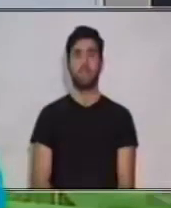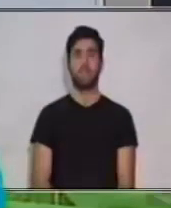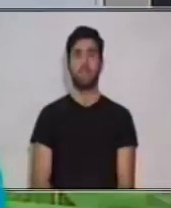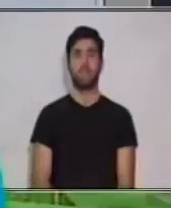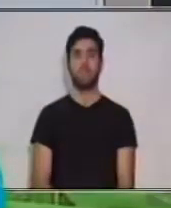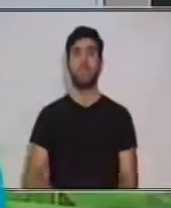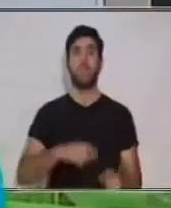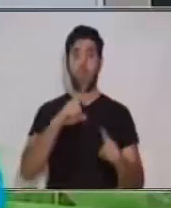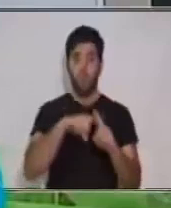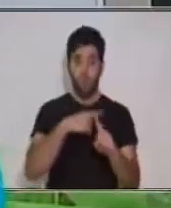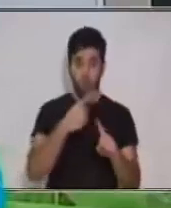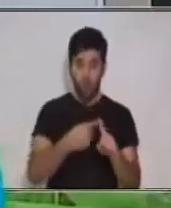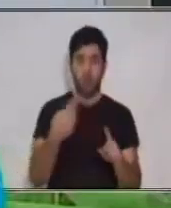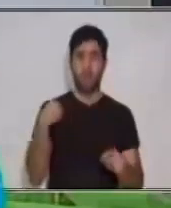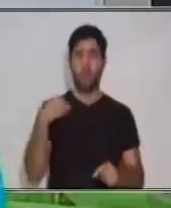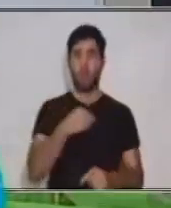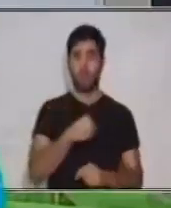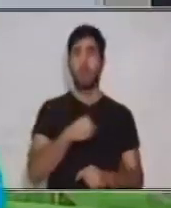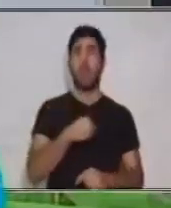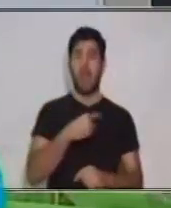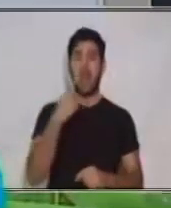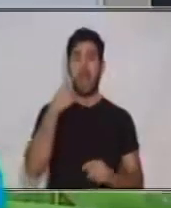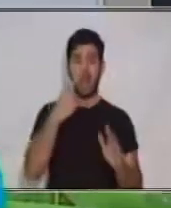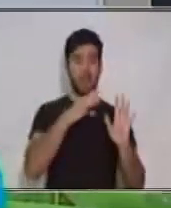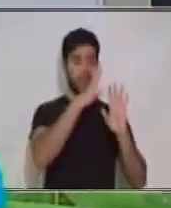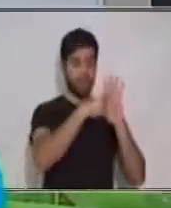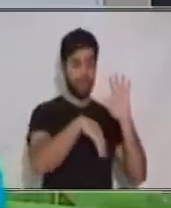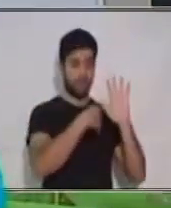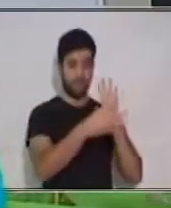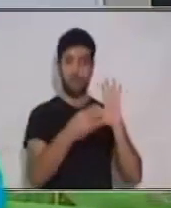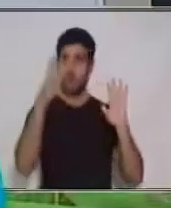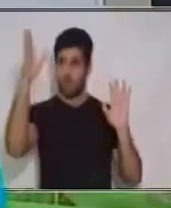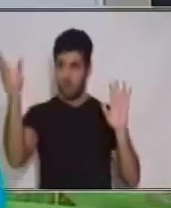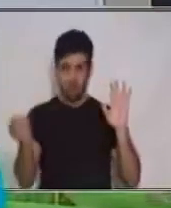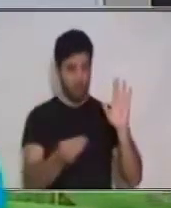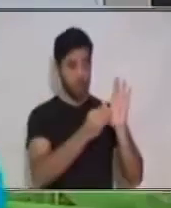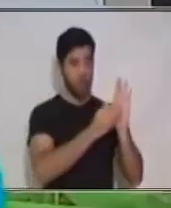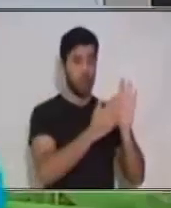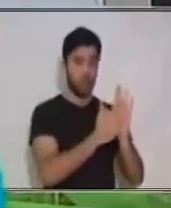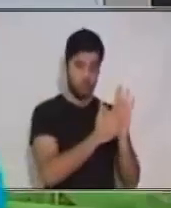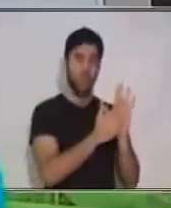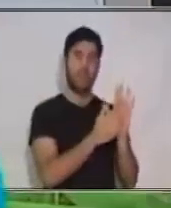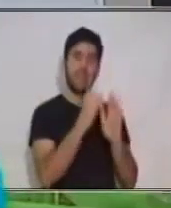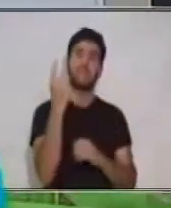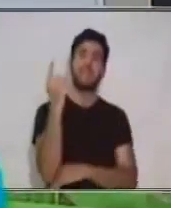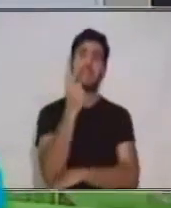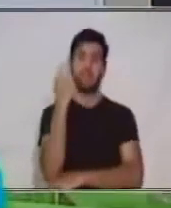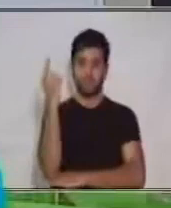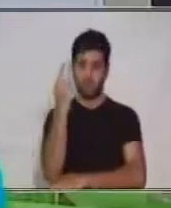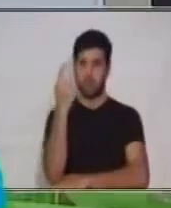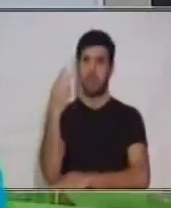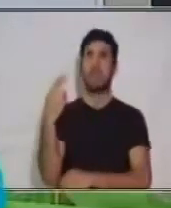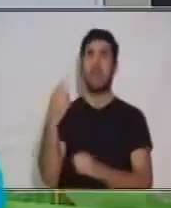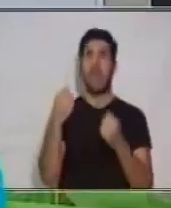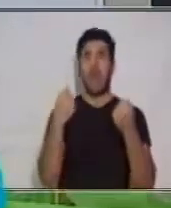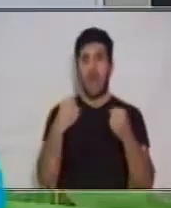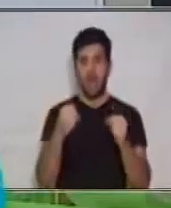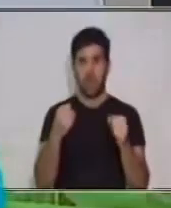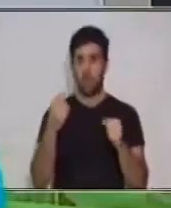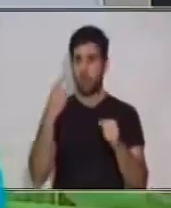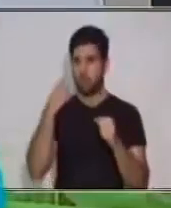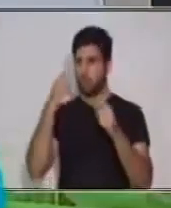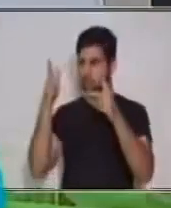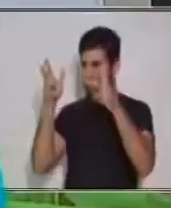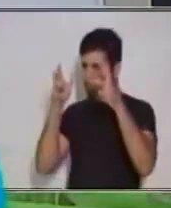Cuando registramos en una tabla los datos, es importante hacerlo de forma